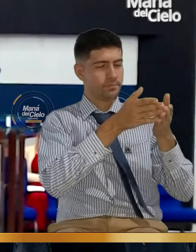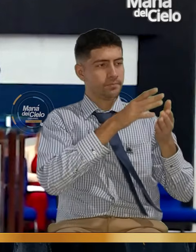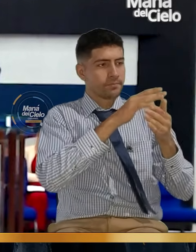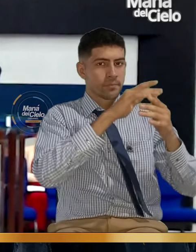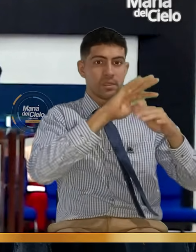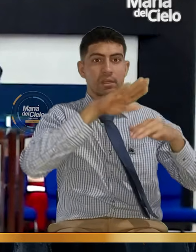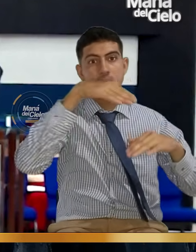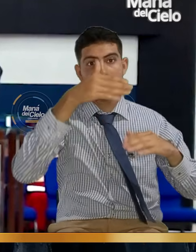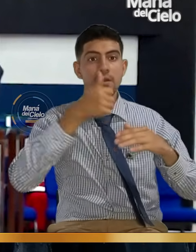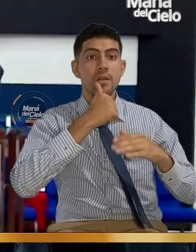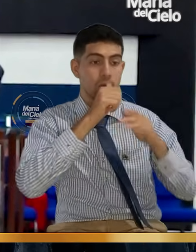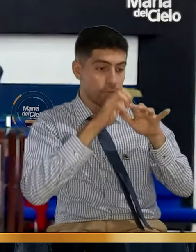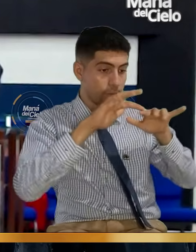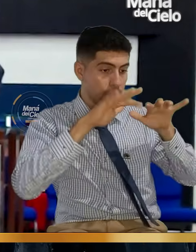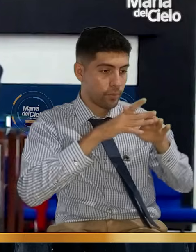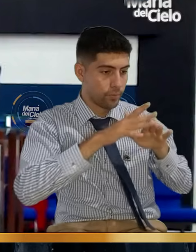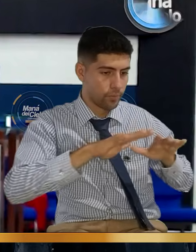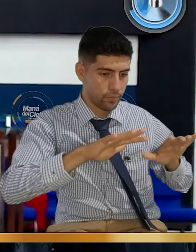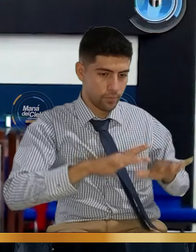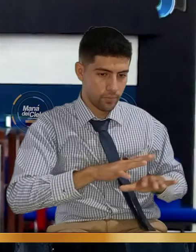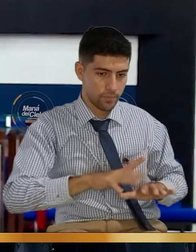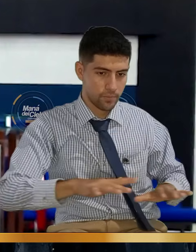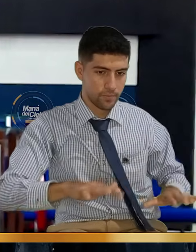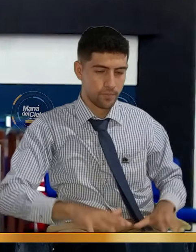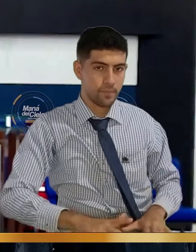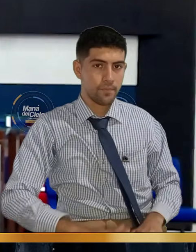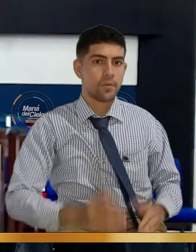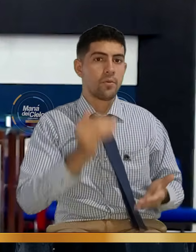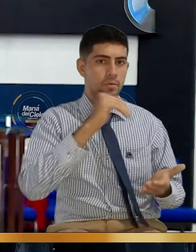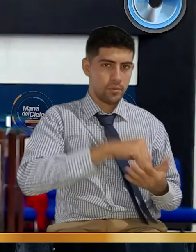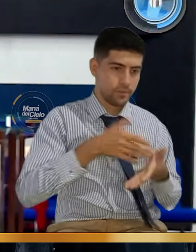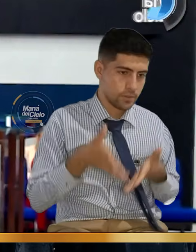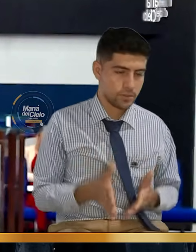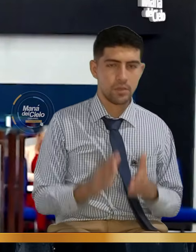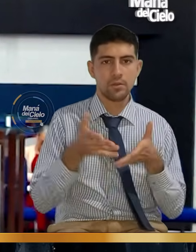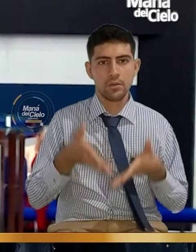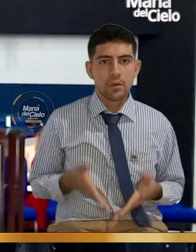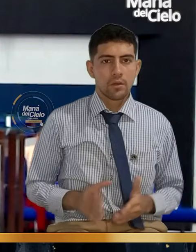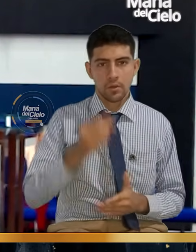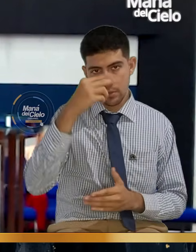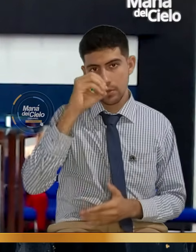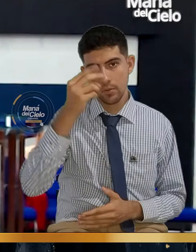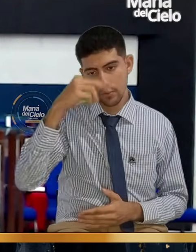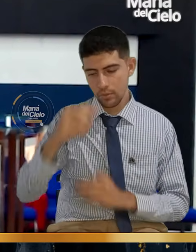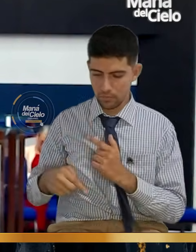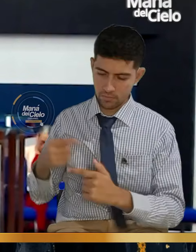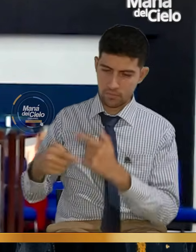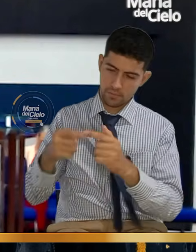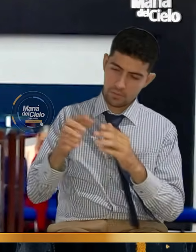yo le revuelva un poquito entre el Antiguo y el Nuevo Testamento, pero hay un solo camino para llegar al cielo. No sé si alguien lo